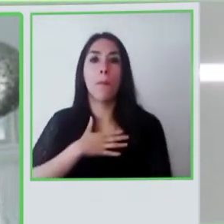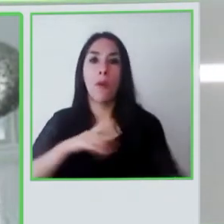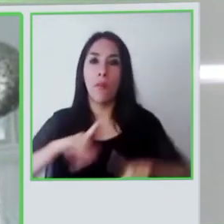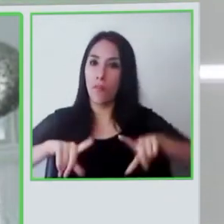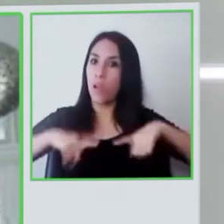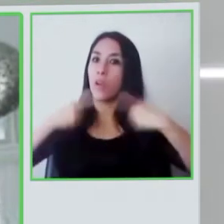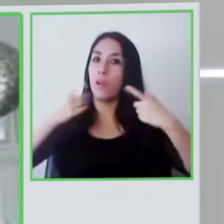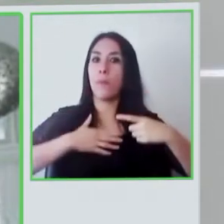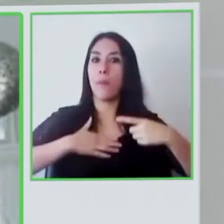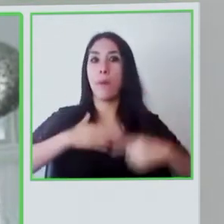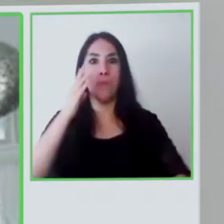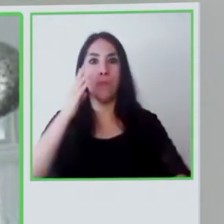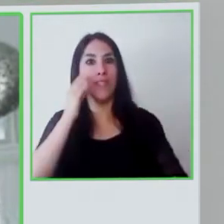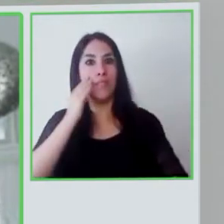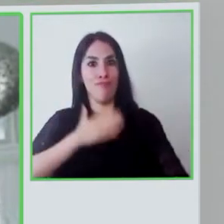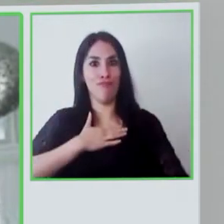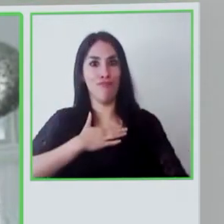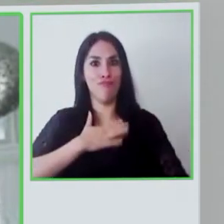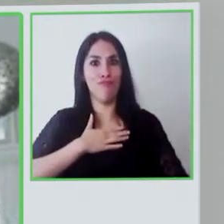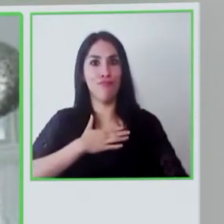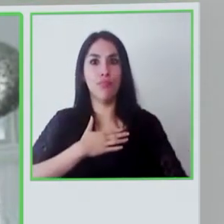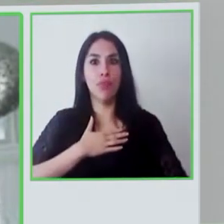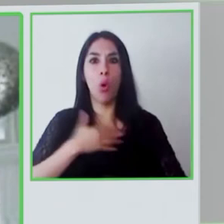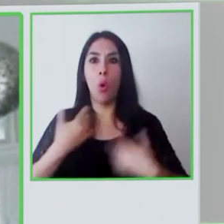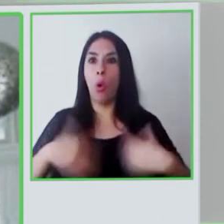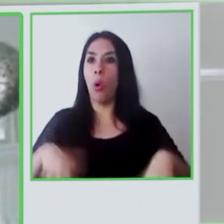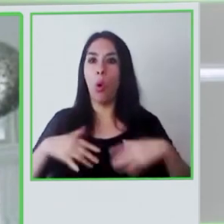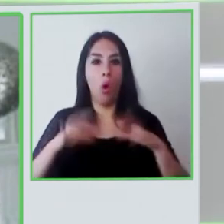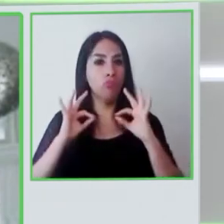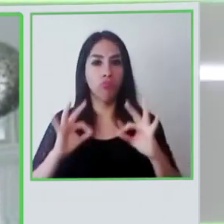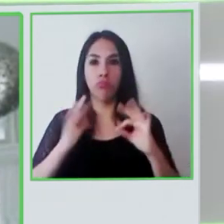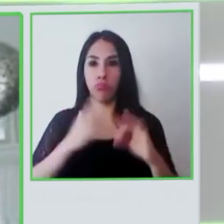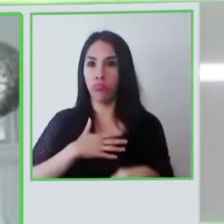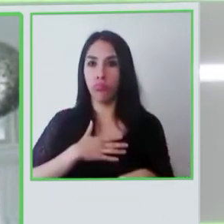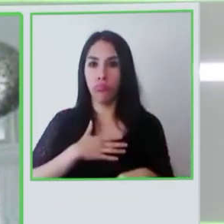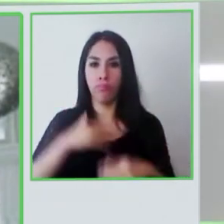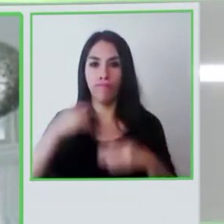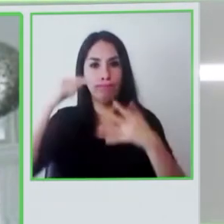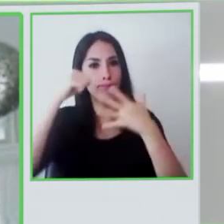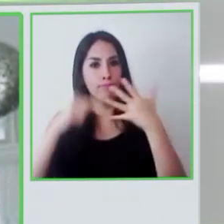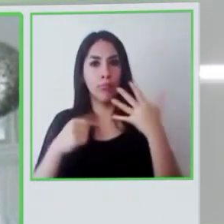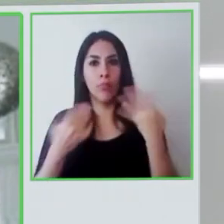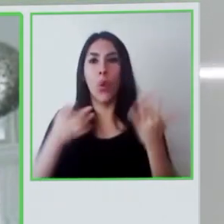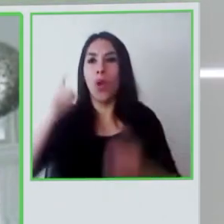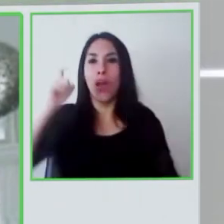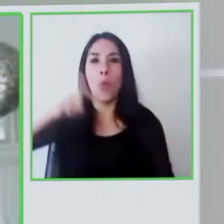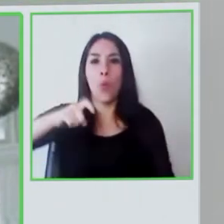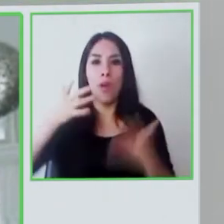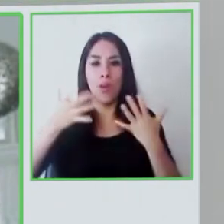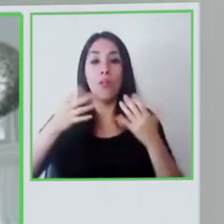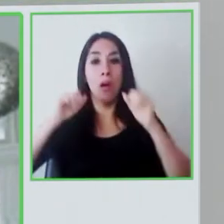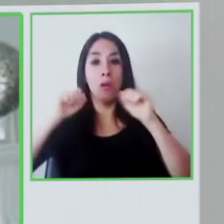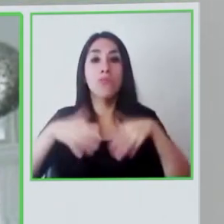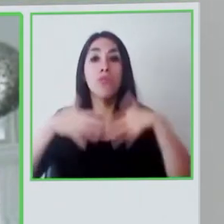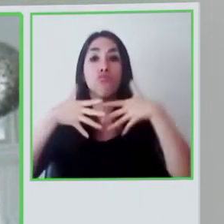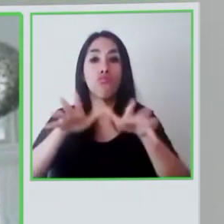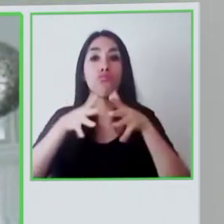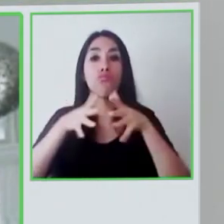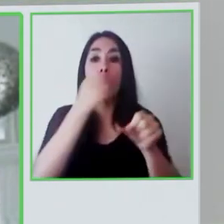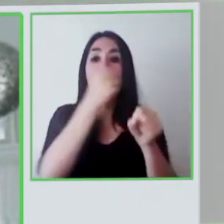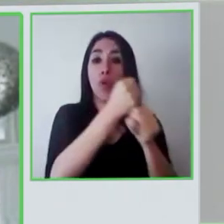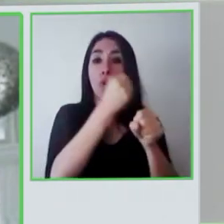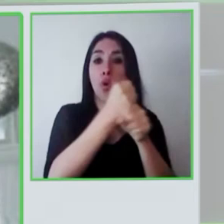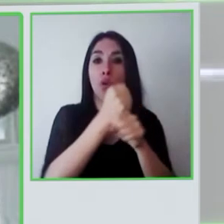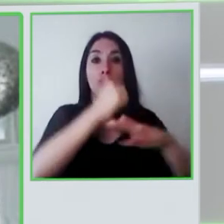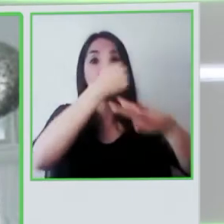para pedir los cambios o las modificaciones las adaptaciones que pueda necesitar en su trabajo nosotros que